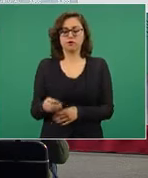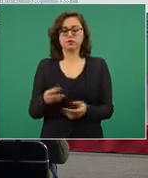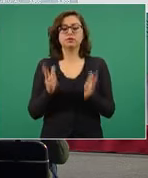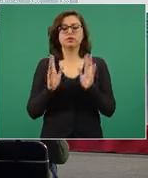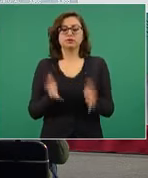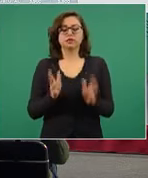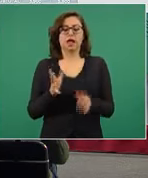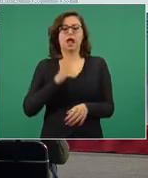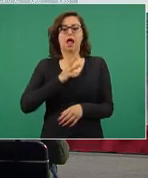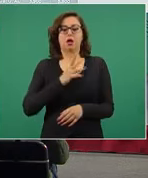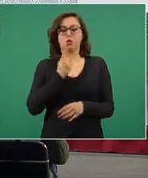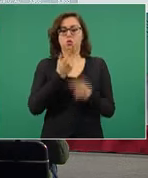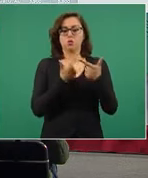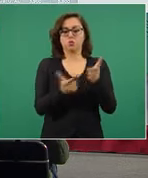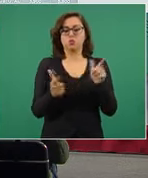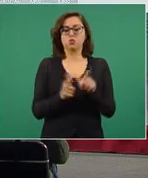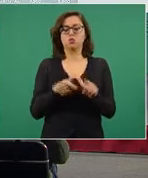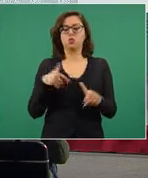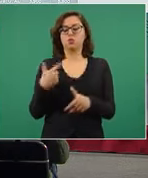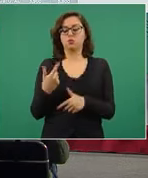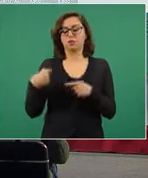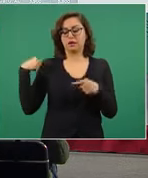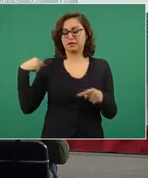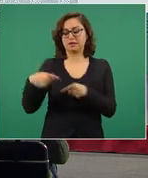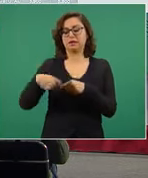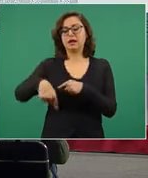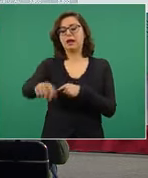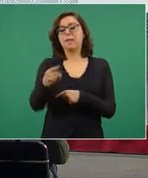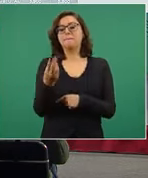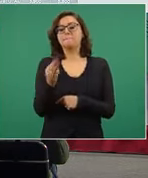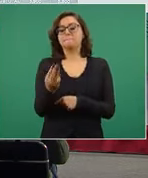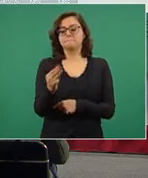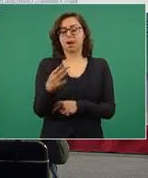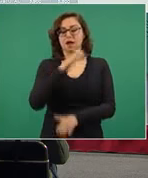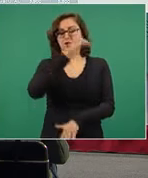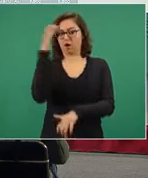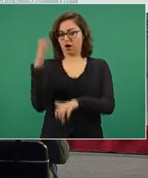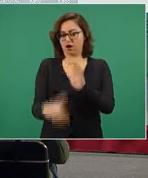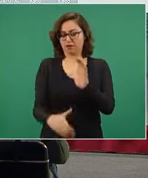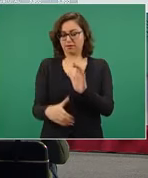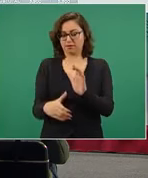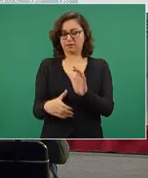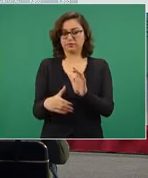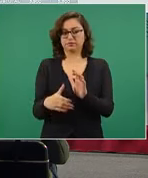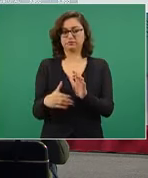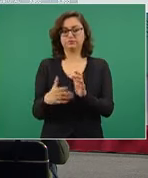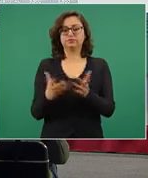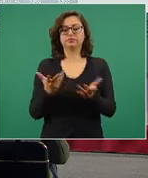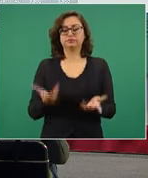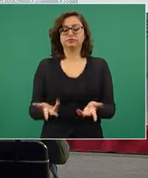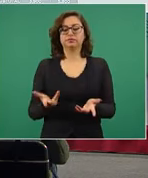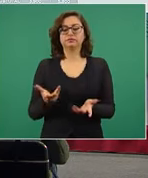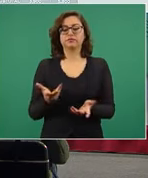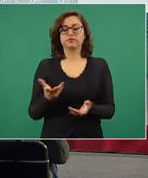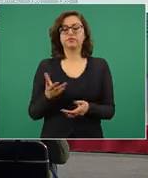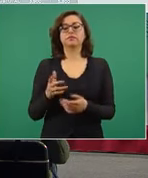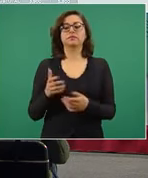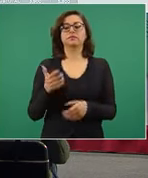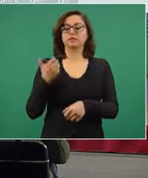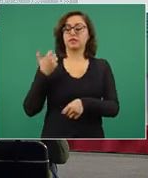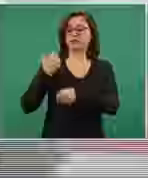14, terminará el 28 de mayo y al momento de terminar el escalón anterior, el sexto